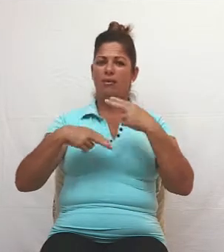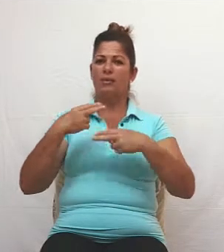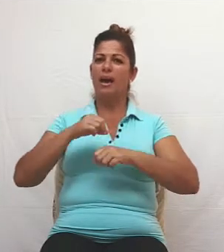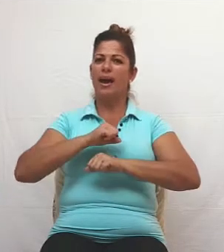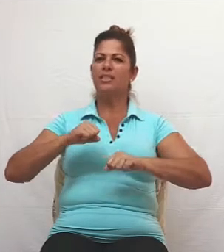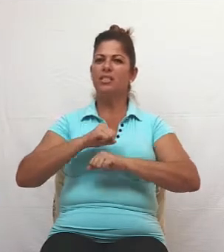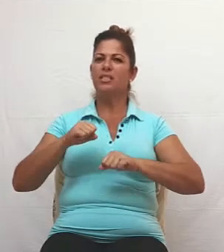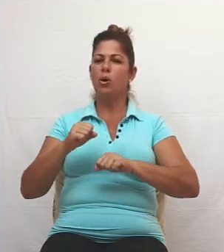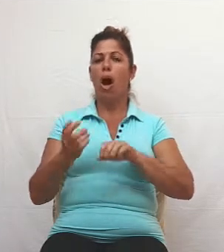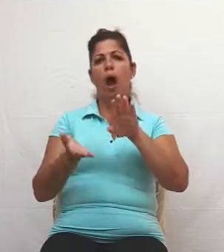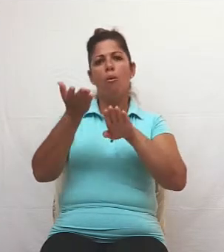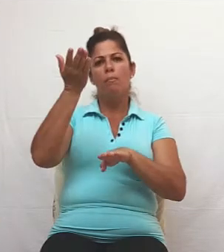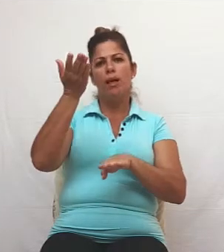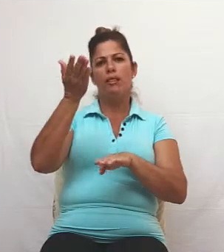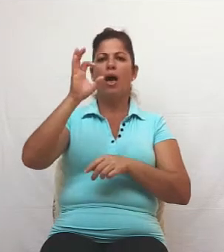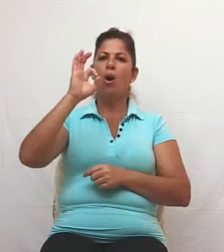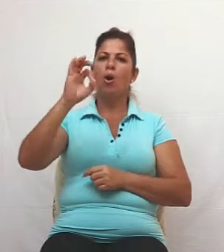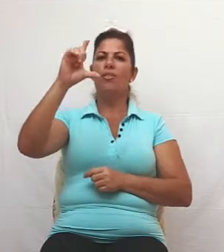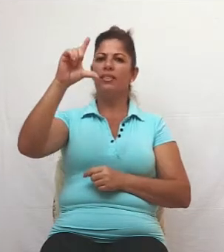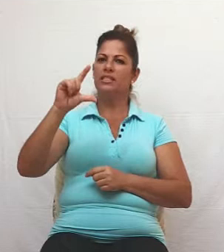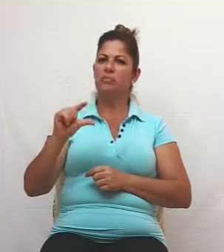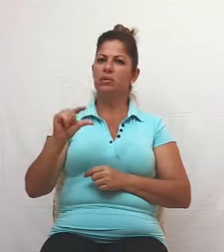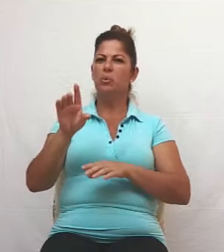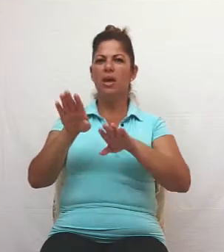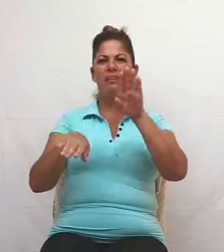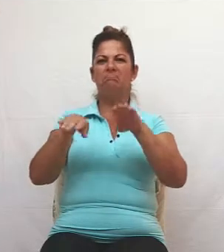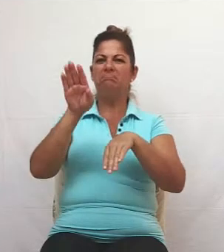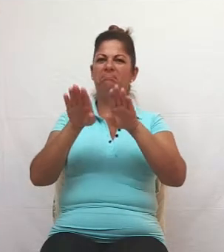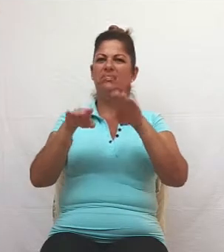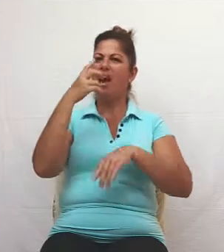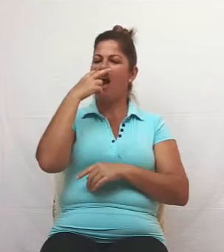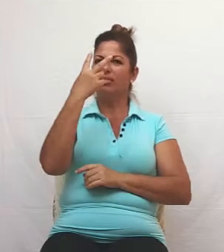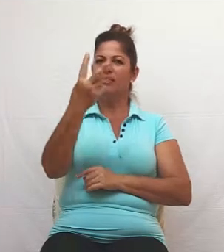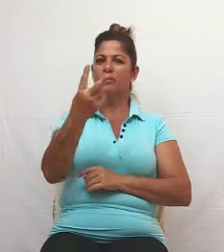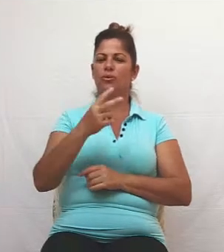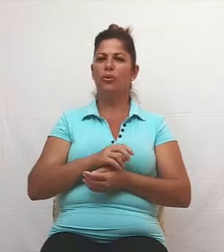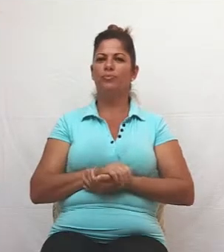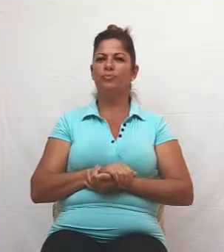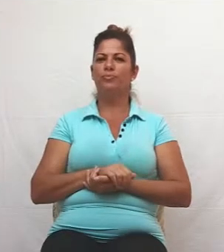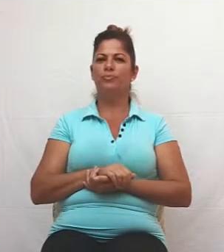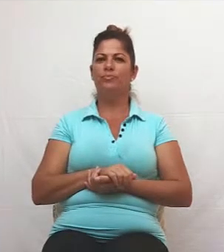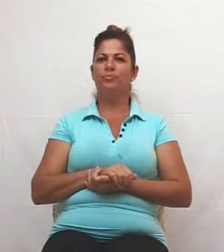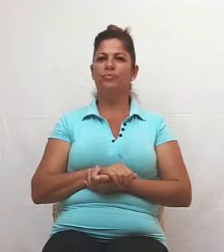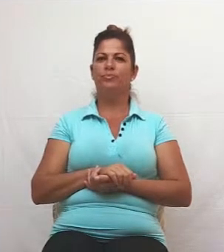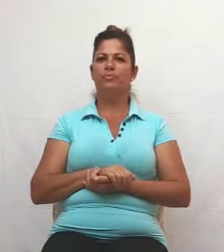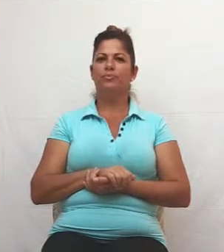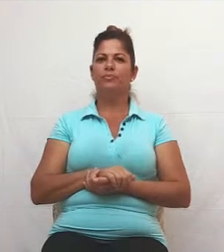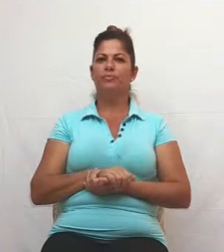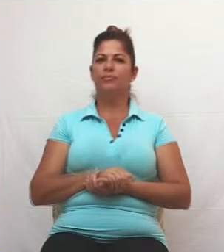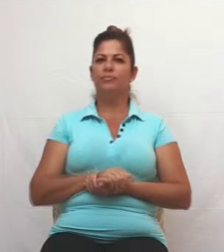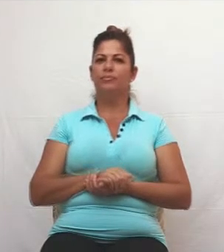a medida que transcurre el ejercicio aumenta o disminuye la estabilidad de mi atención